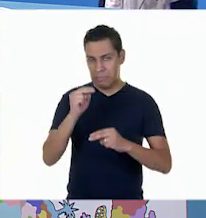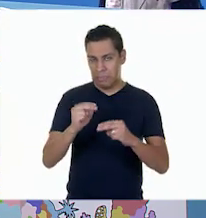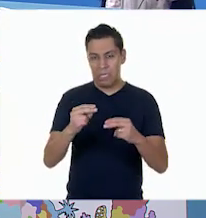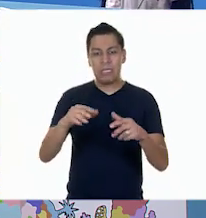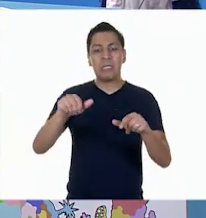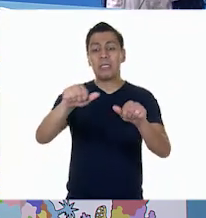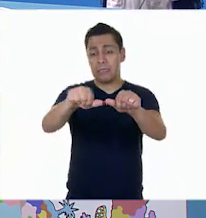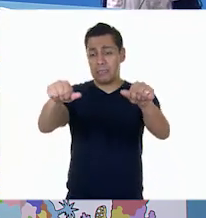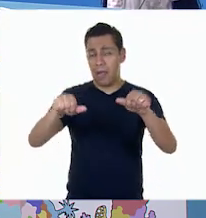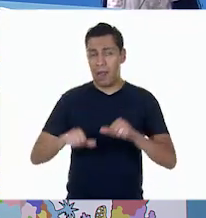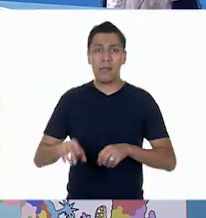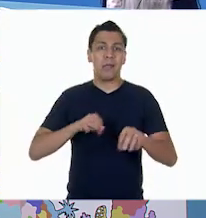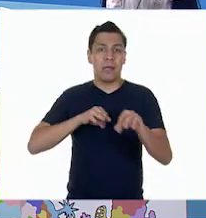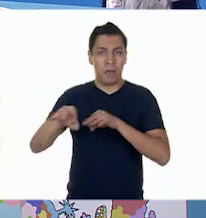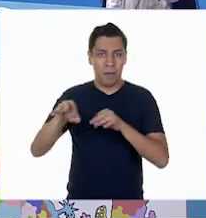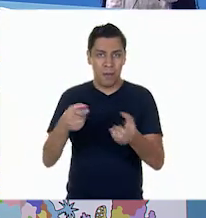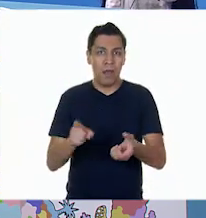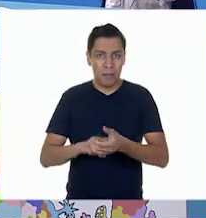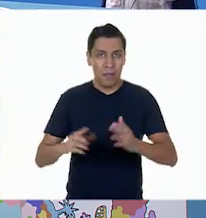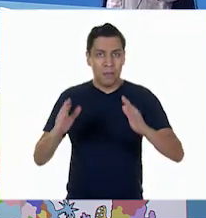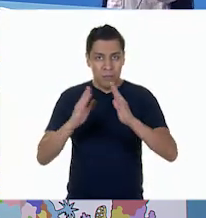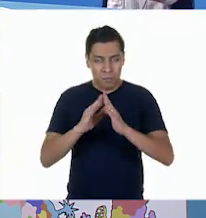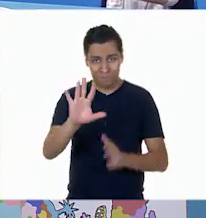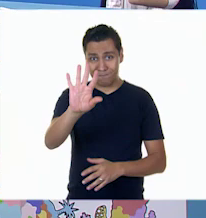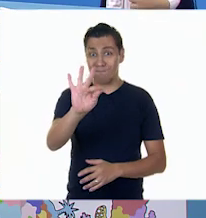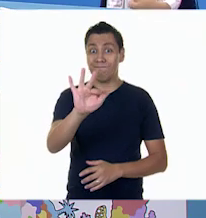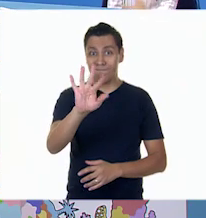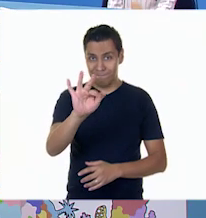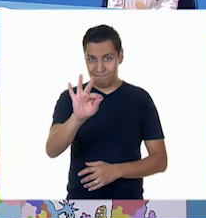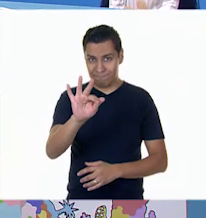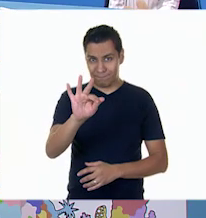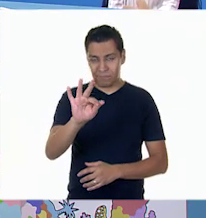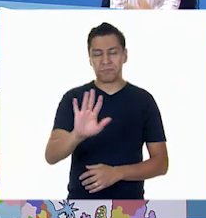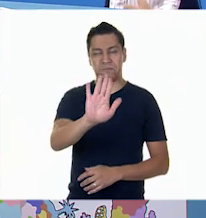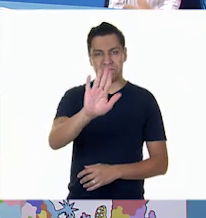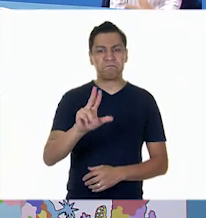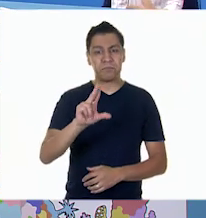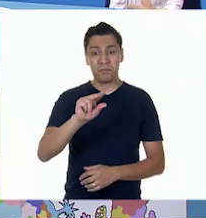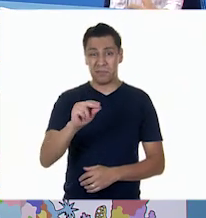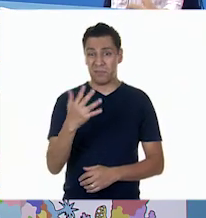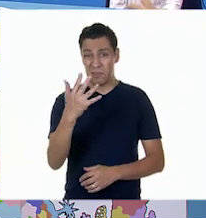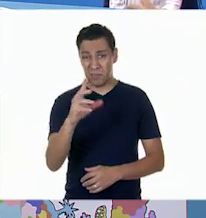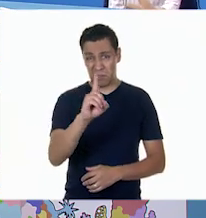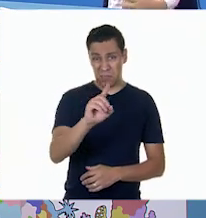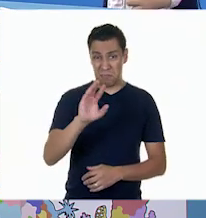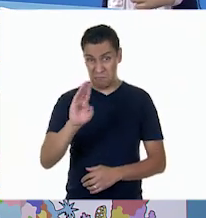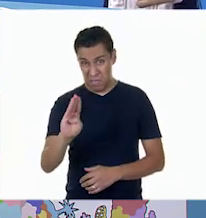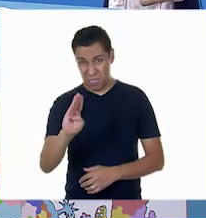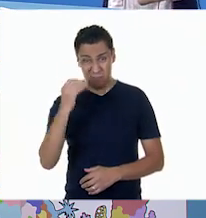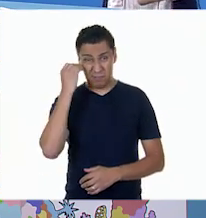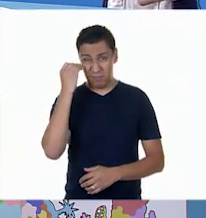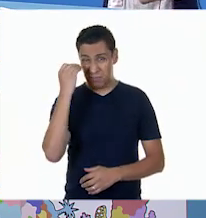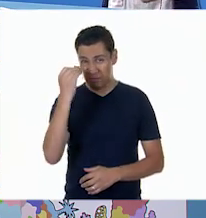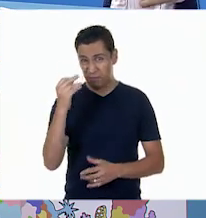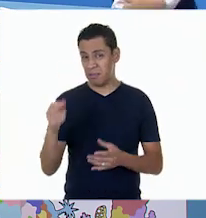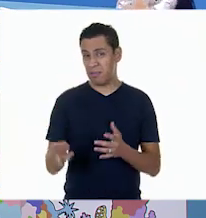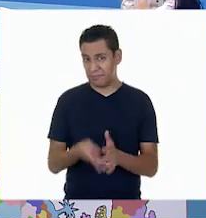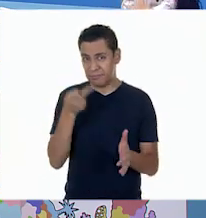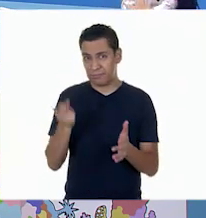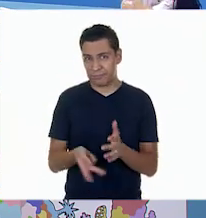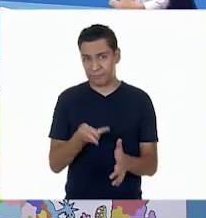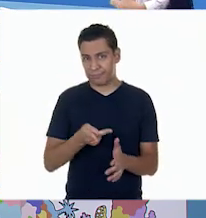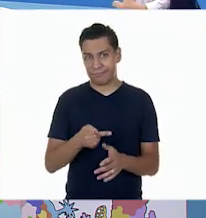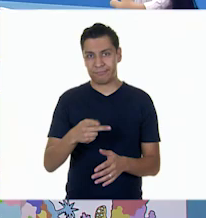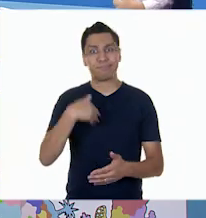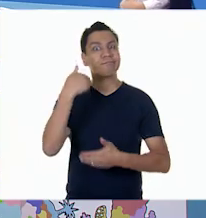de trabajo y hogar 40 decibeles. Los niveles superiores a 85 decibeles y una prolongada exposición